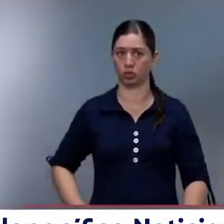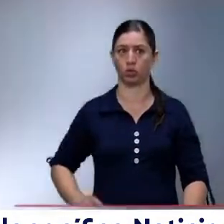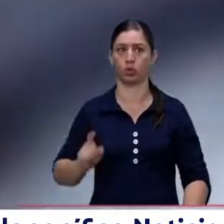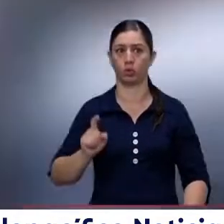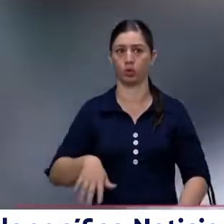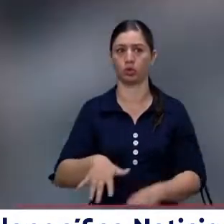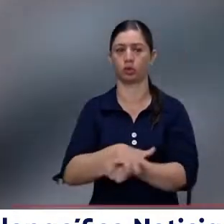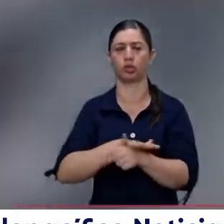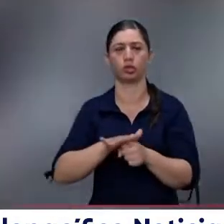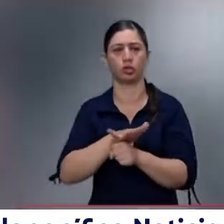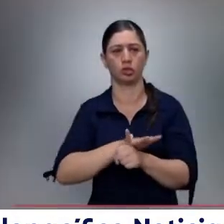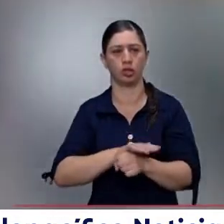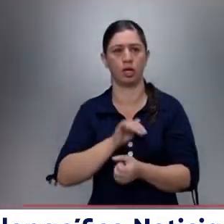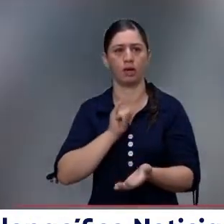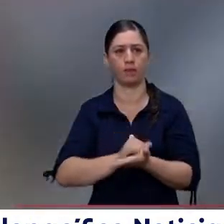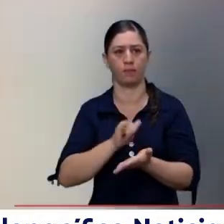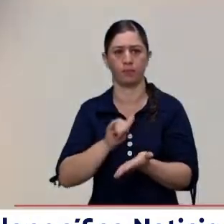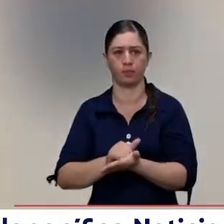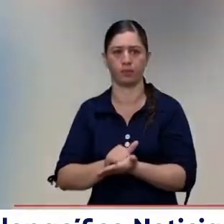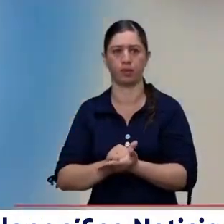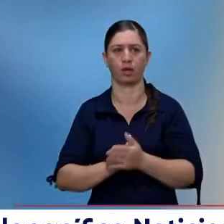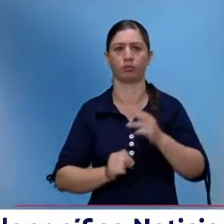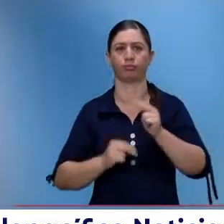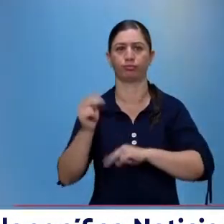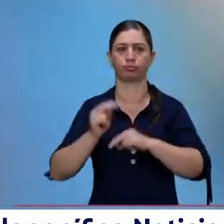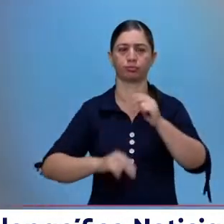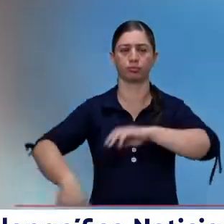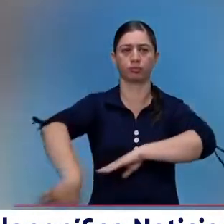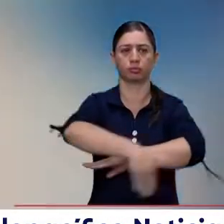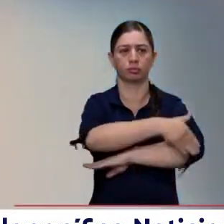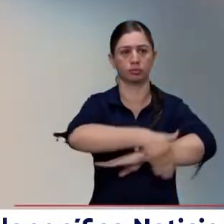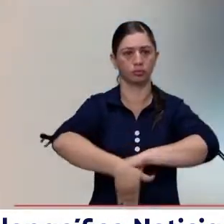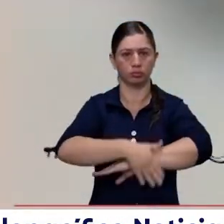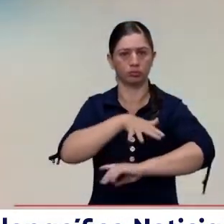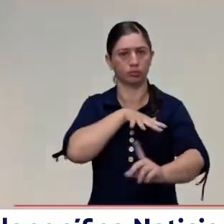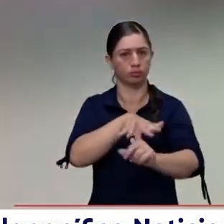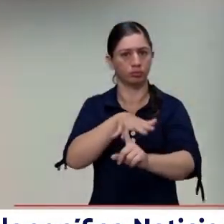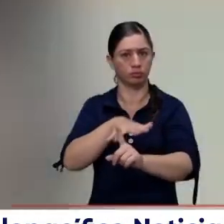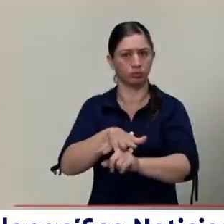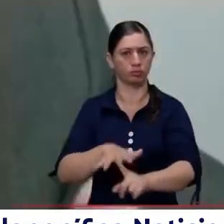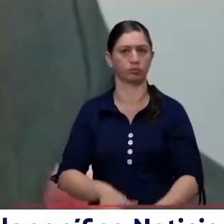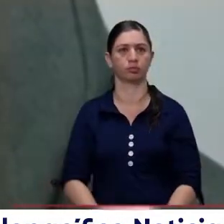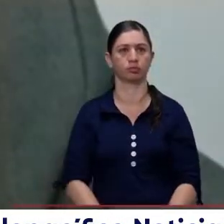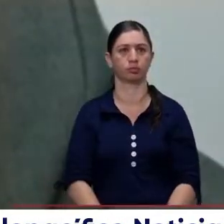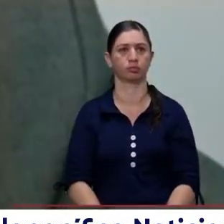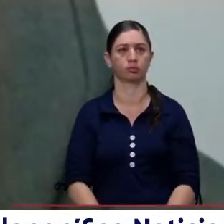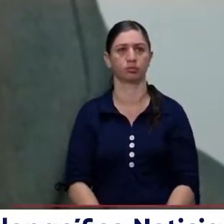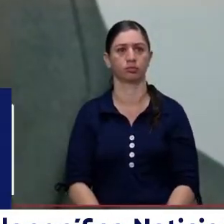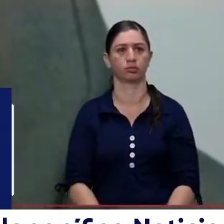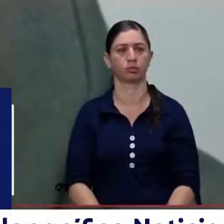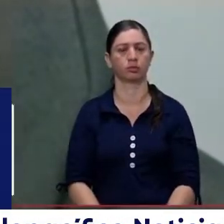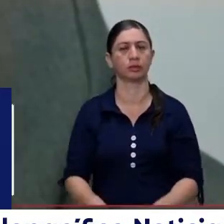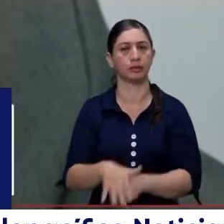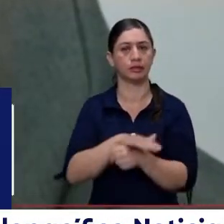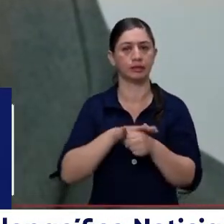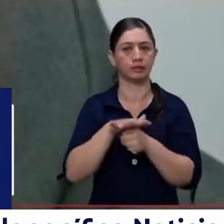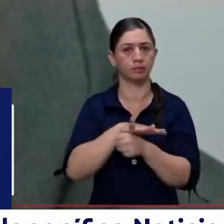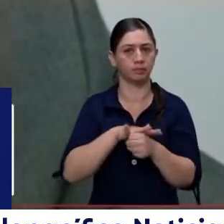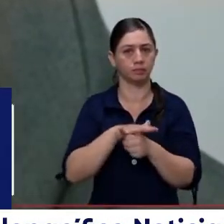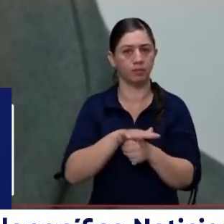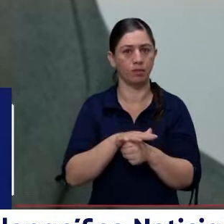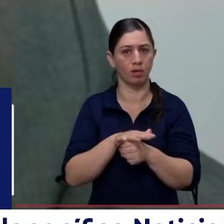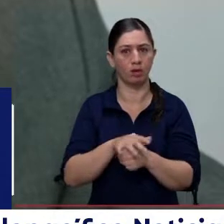por situaciones relacionadas a la infraestructura de las vías que afecten su bienestar. Para la situación que